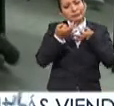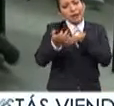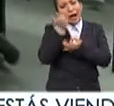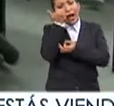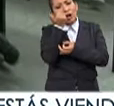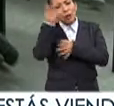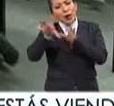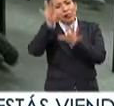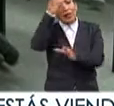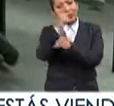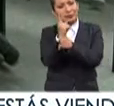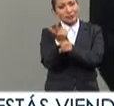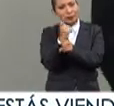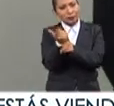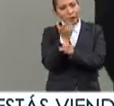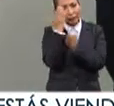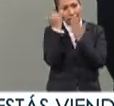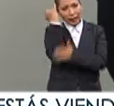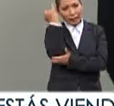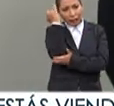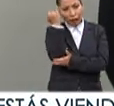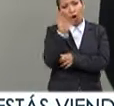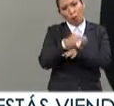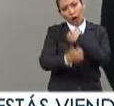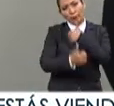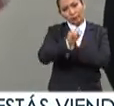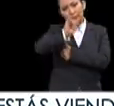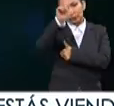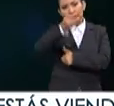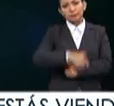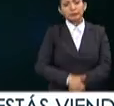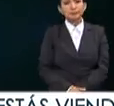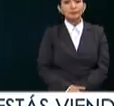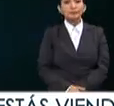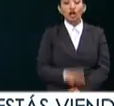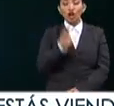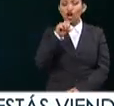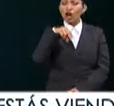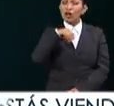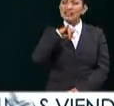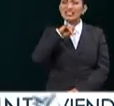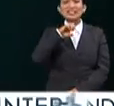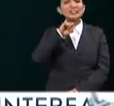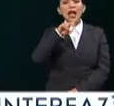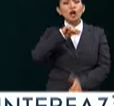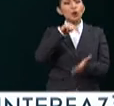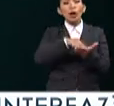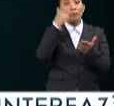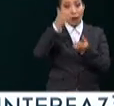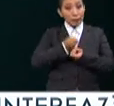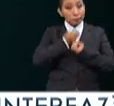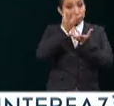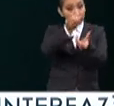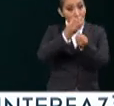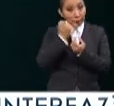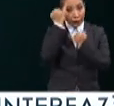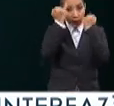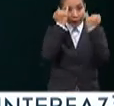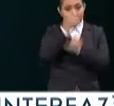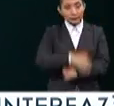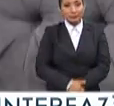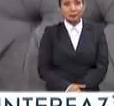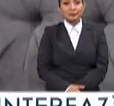estudiantes a elegir la licenciatura como una carrera profesional con y sin espacio para compartir ideas